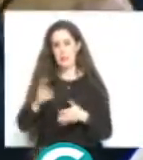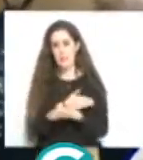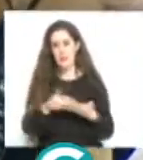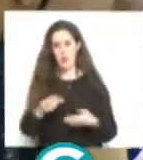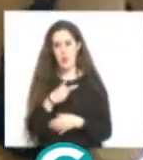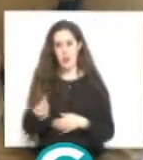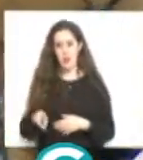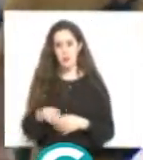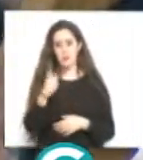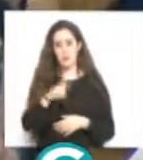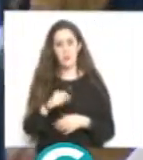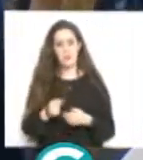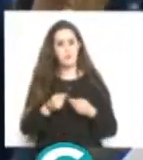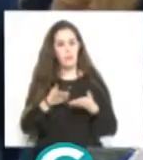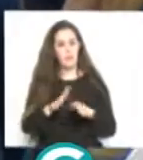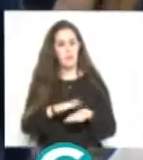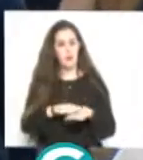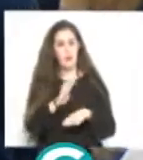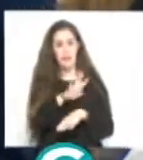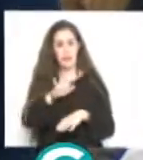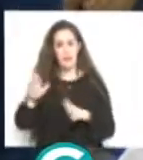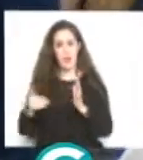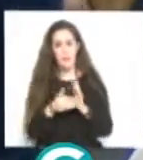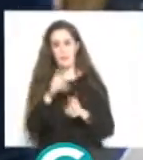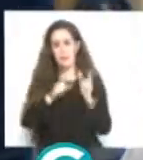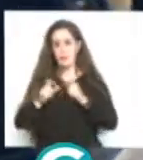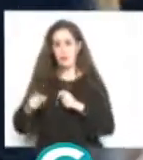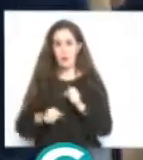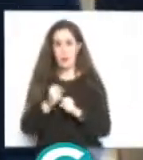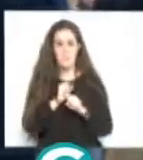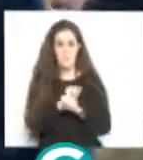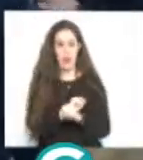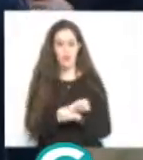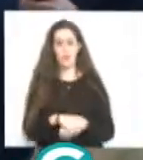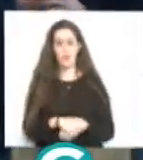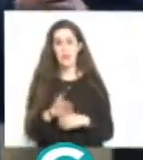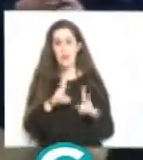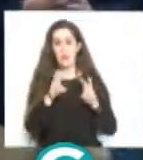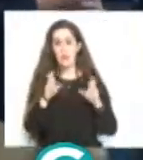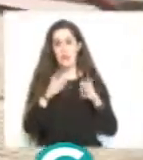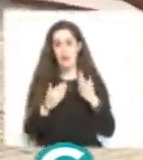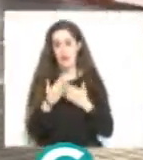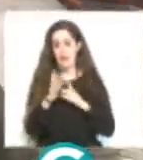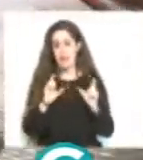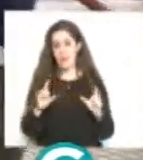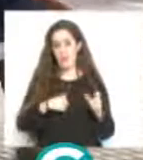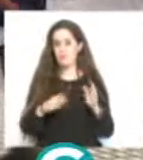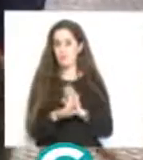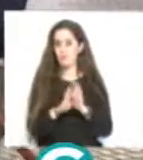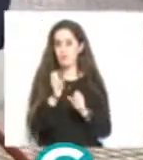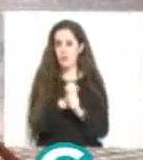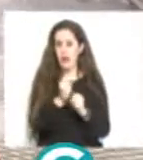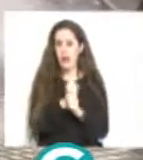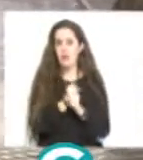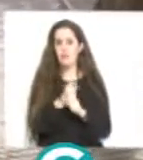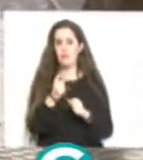de euros y han dado cobertura a más de 45.000 personas desempleadas. En la nueva edición en la que se está trabajando hay